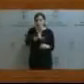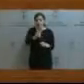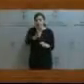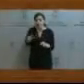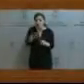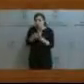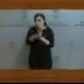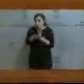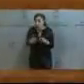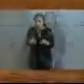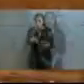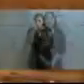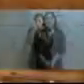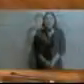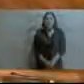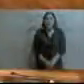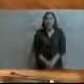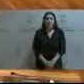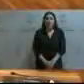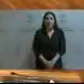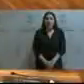política pública en recursos humanos.